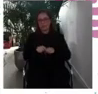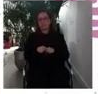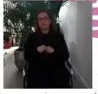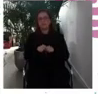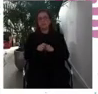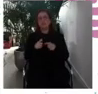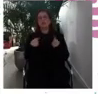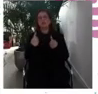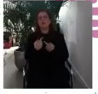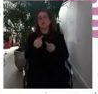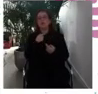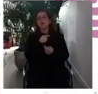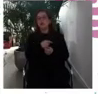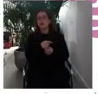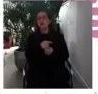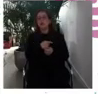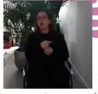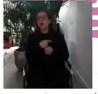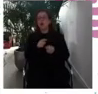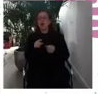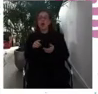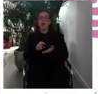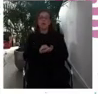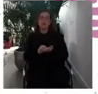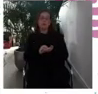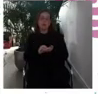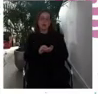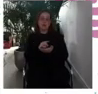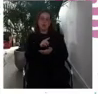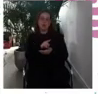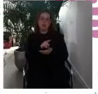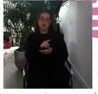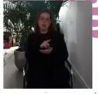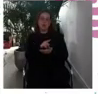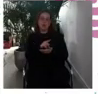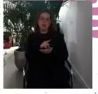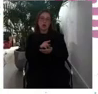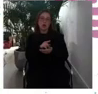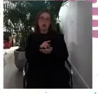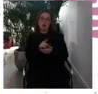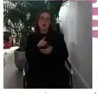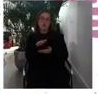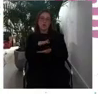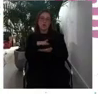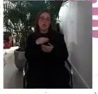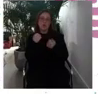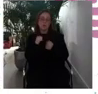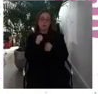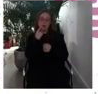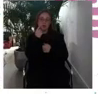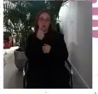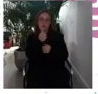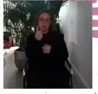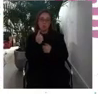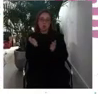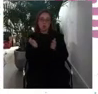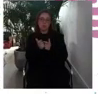Integramos la administradora de la Plaza de Deportes número 1, Comisión Mixta de